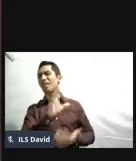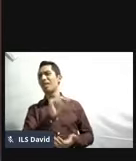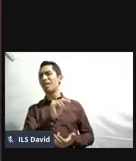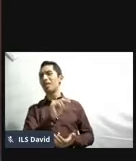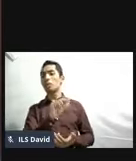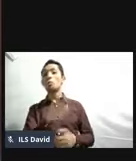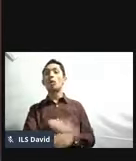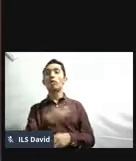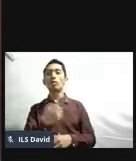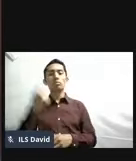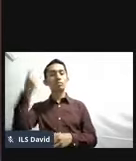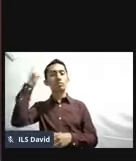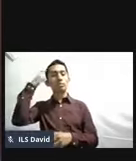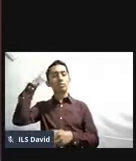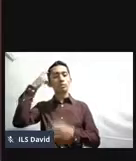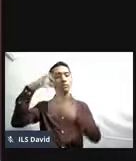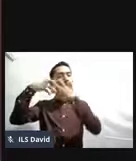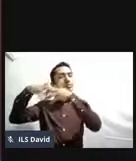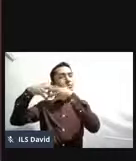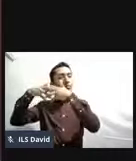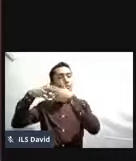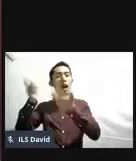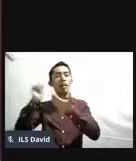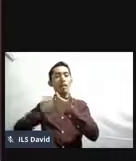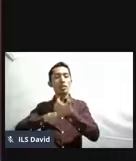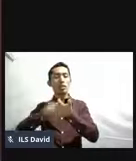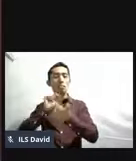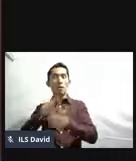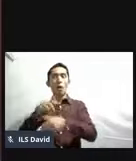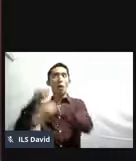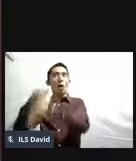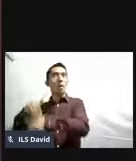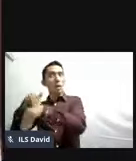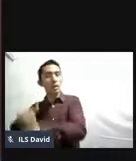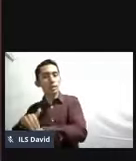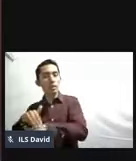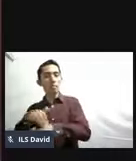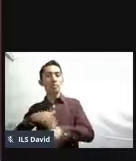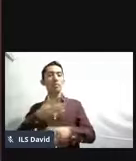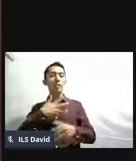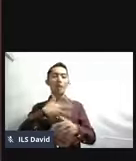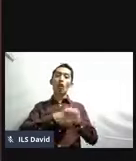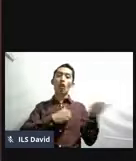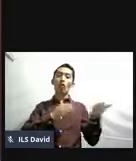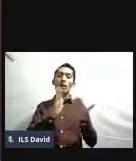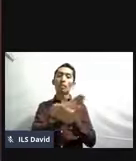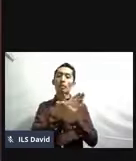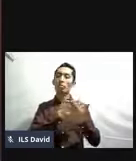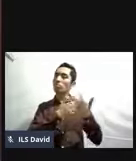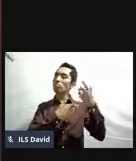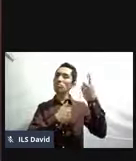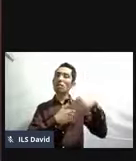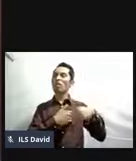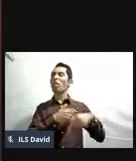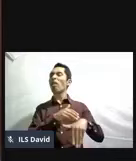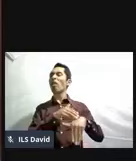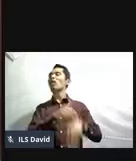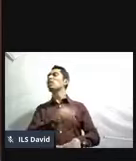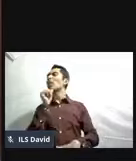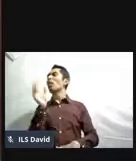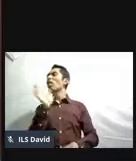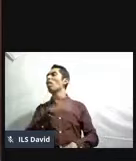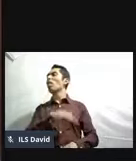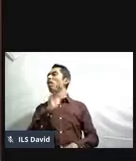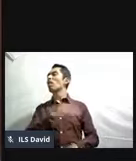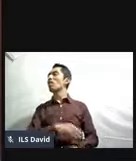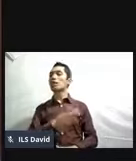diseños para la desobediencia. Es decir, que algo que no me queda claro, que no es significativo en mi vida,